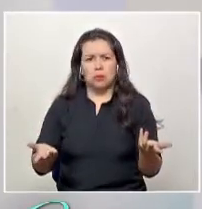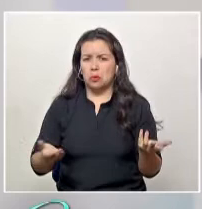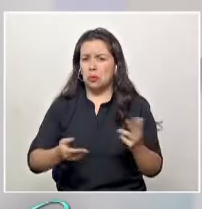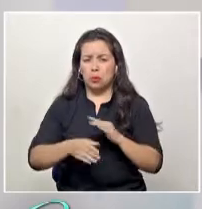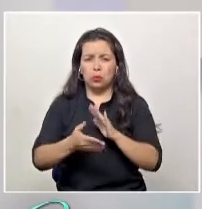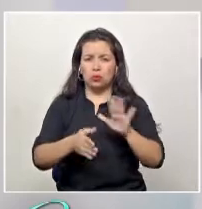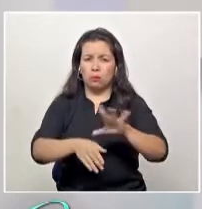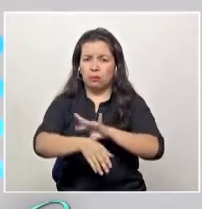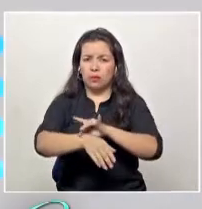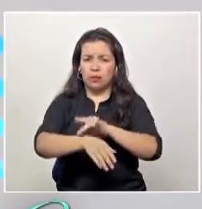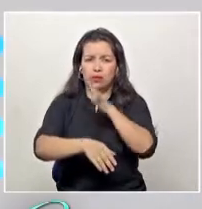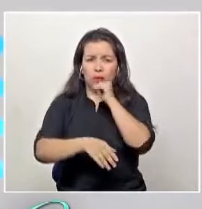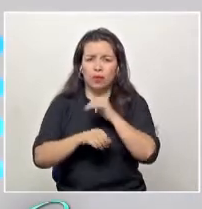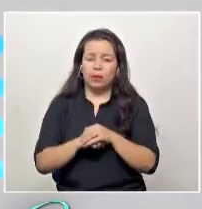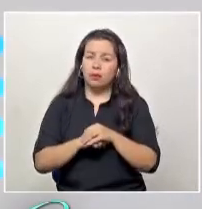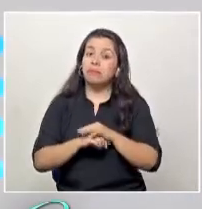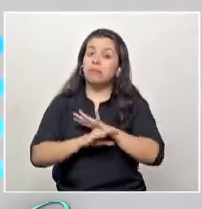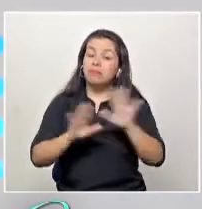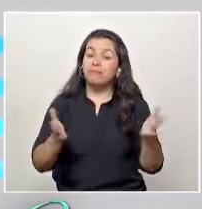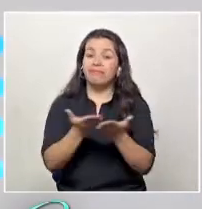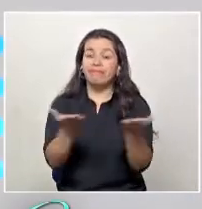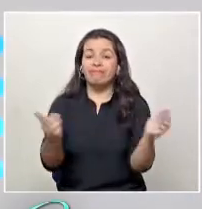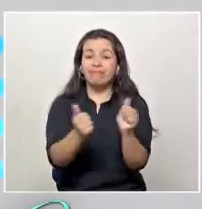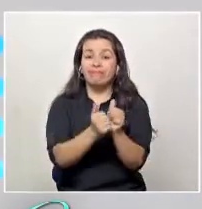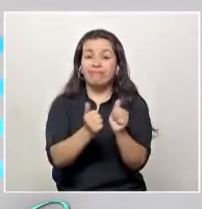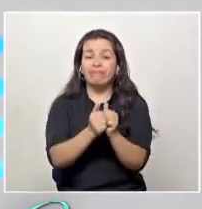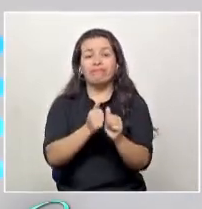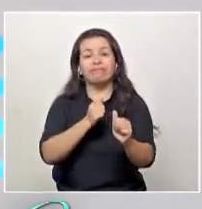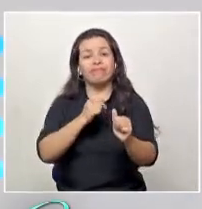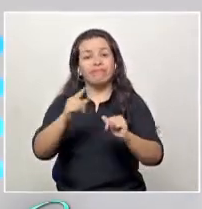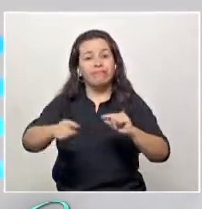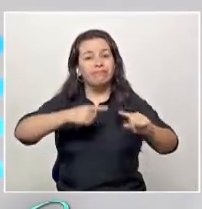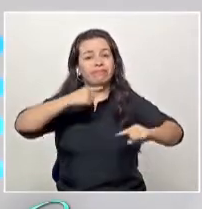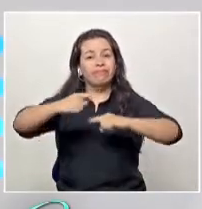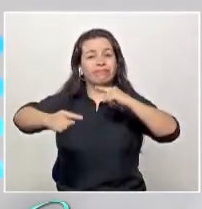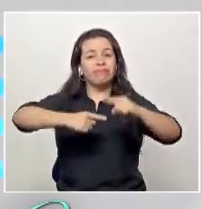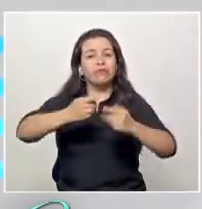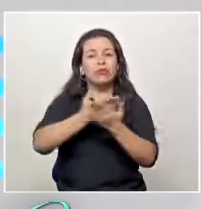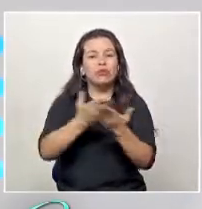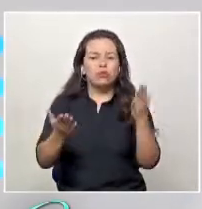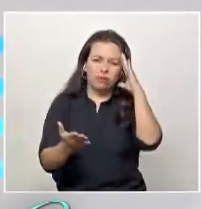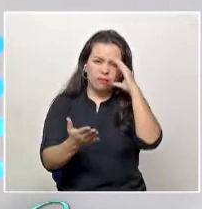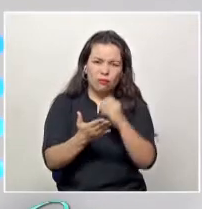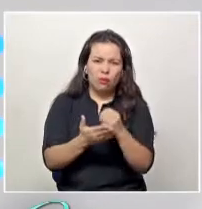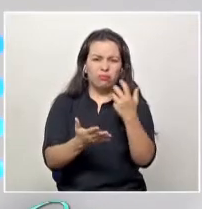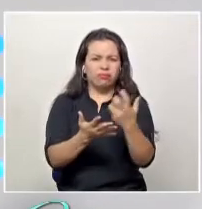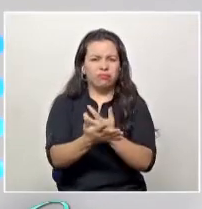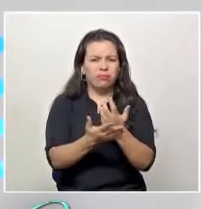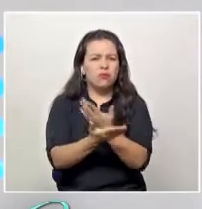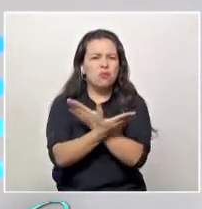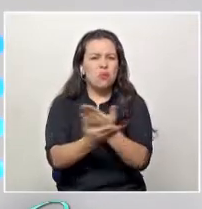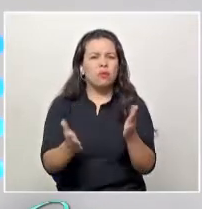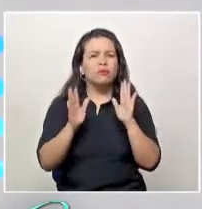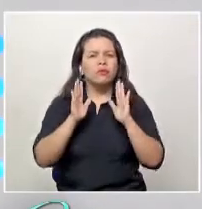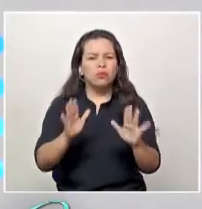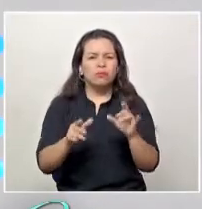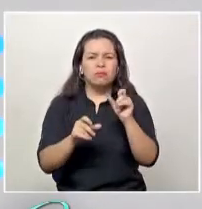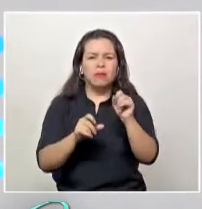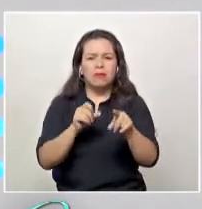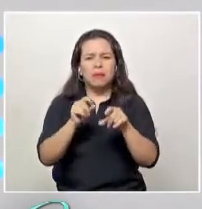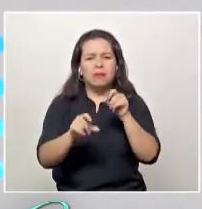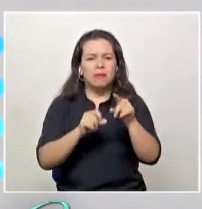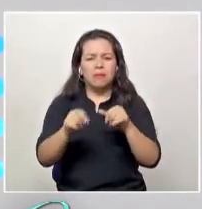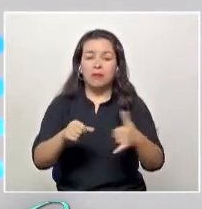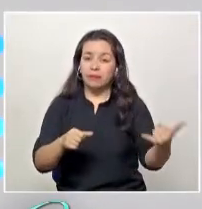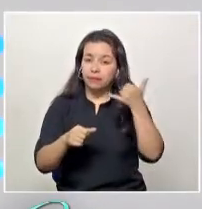medicina. Bueno, estamos con ustedes recibiendo sus aportes correspondientes a preguntas por la línea